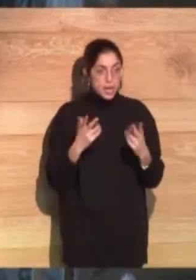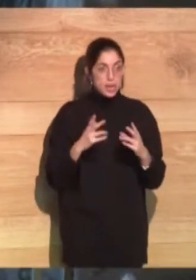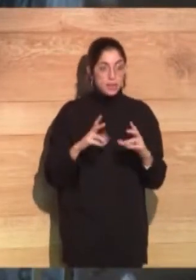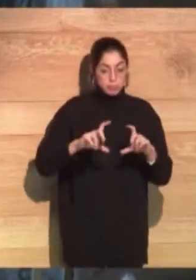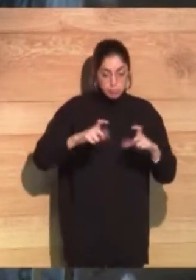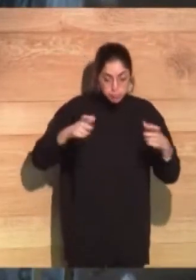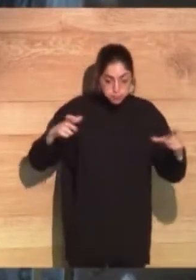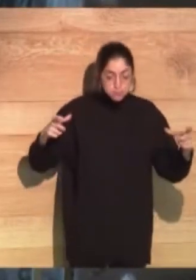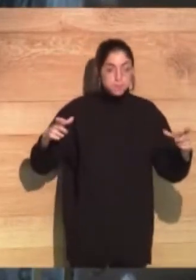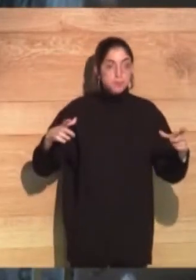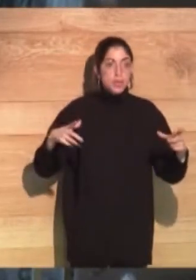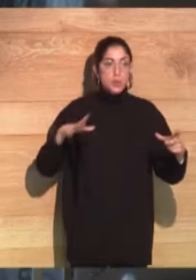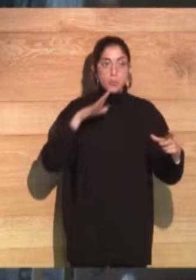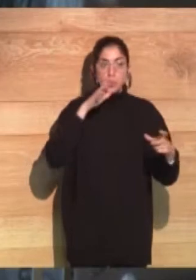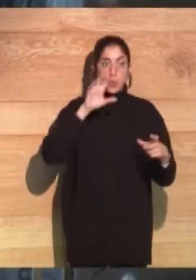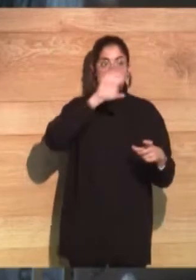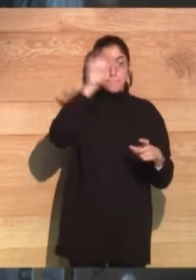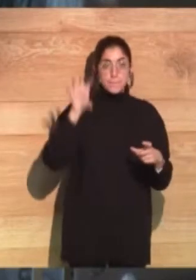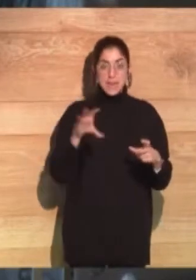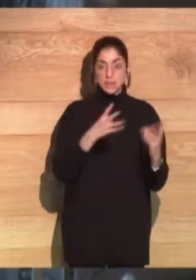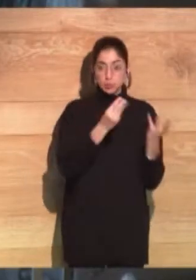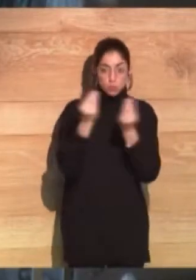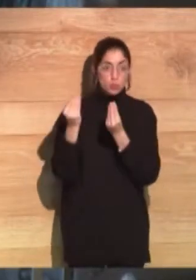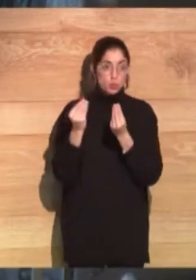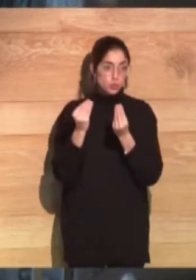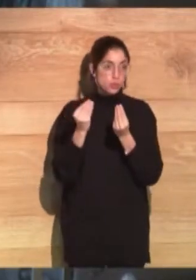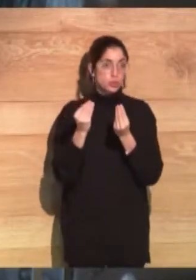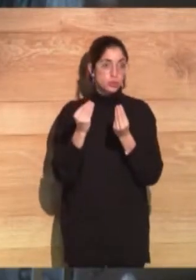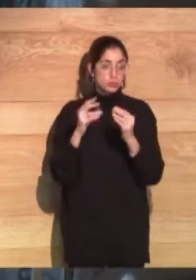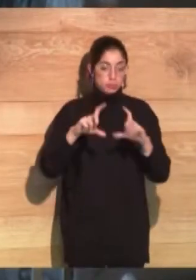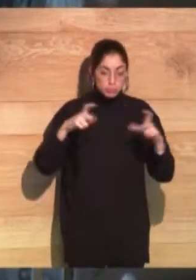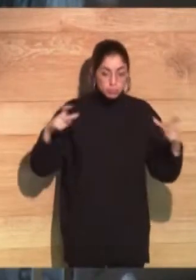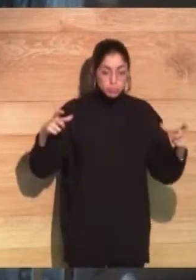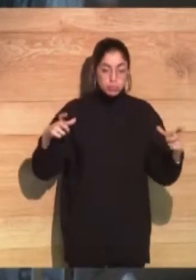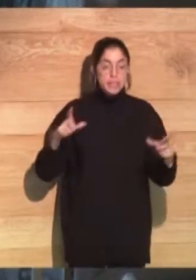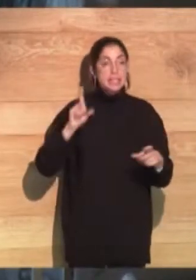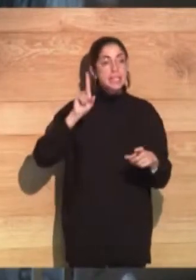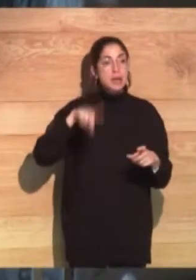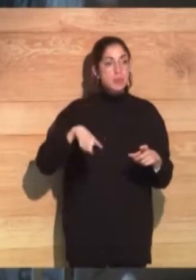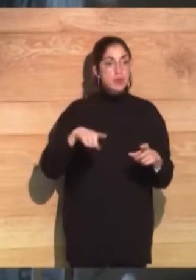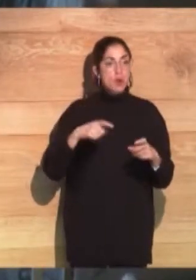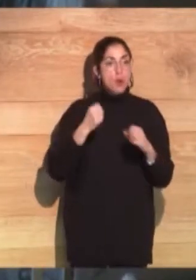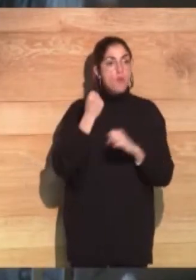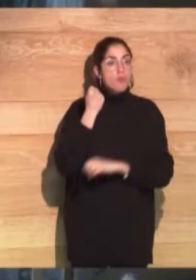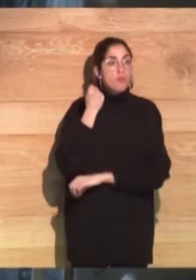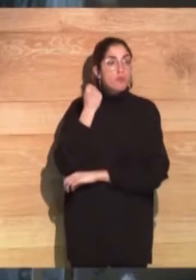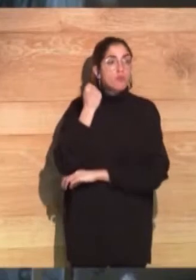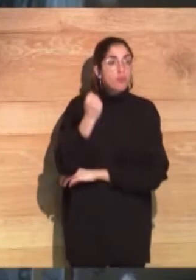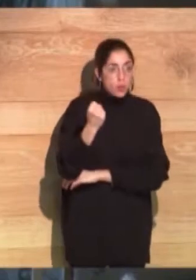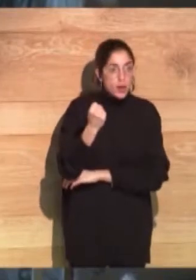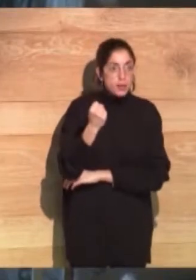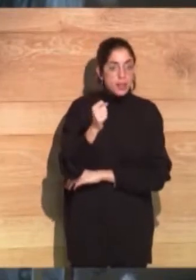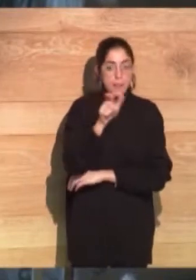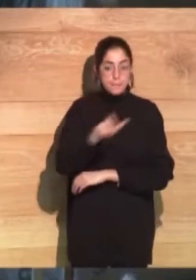continente en general, muchos países en concreto, y de la fuerza de todas esas jóvenes que ahora han podido